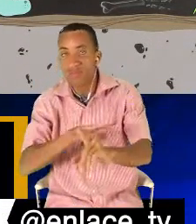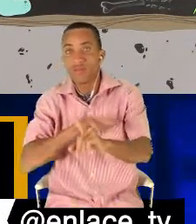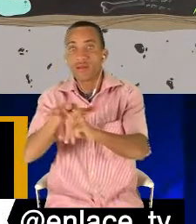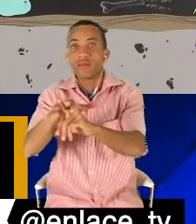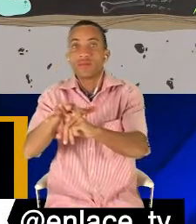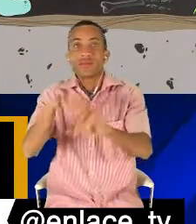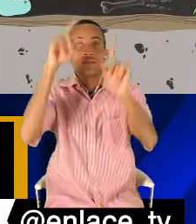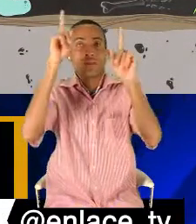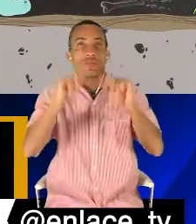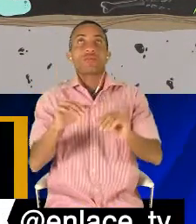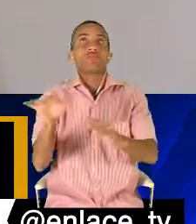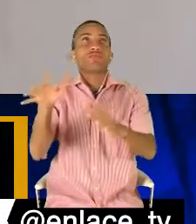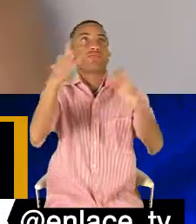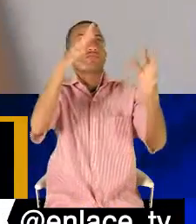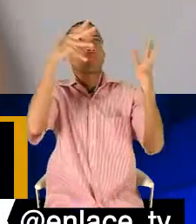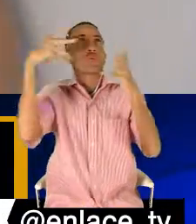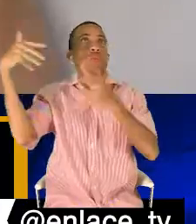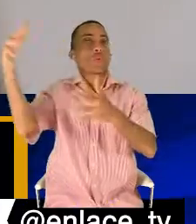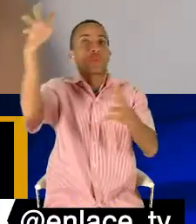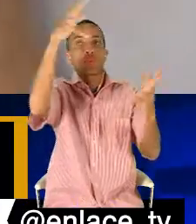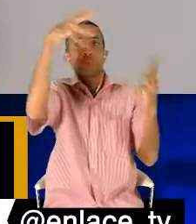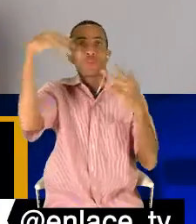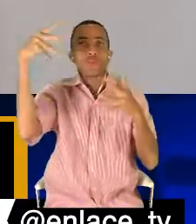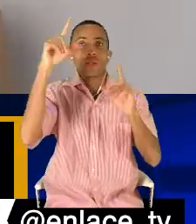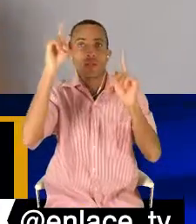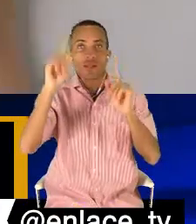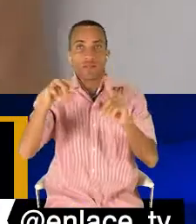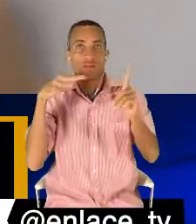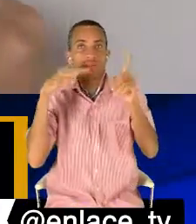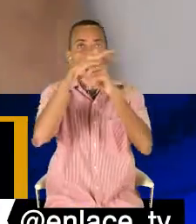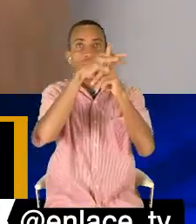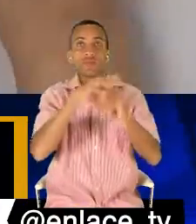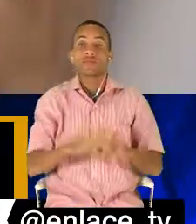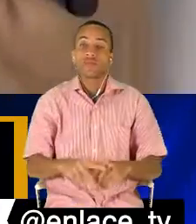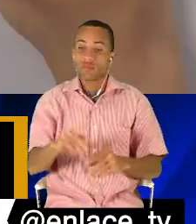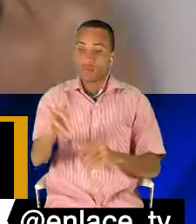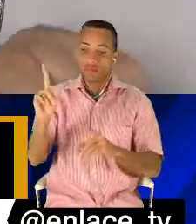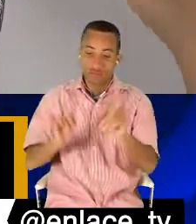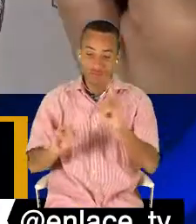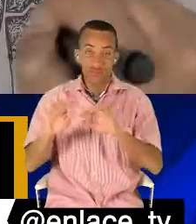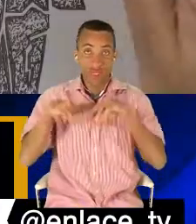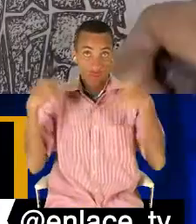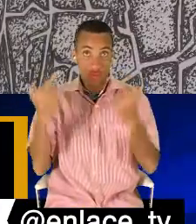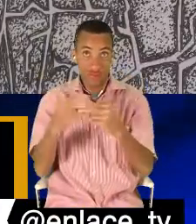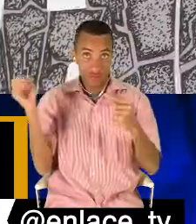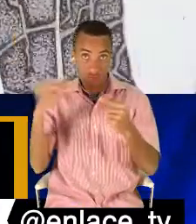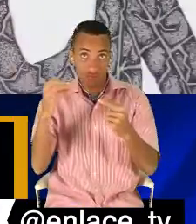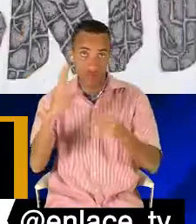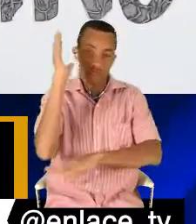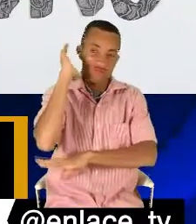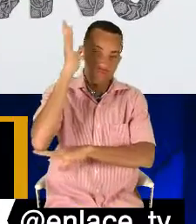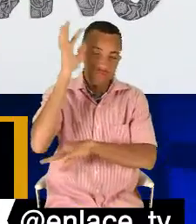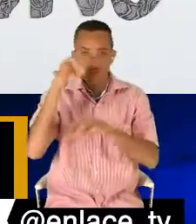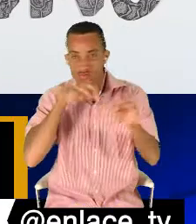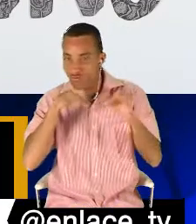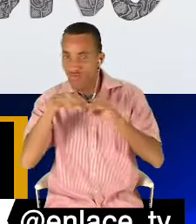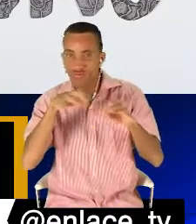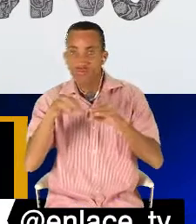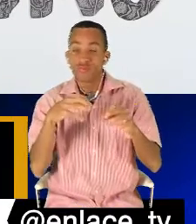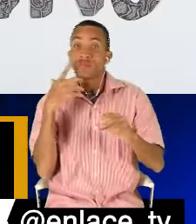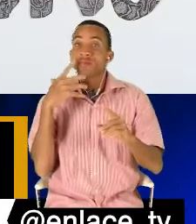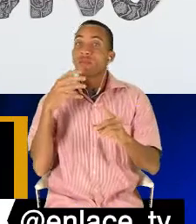a haber pues bastantes personas aquí exponiendo esos efectos ambientales, sociales